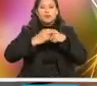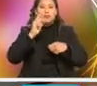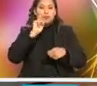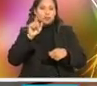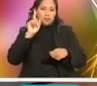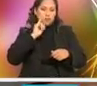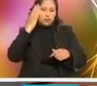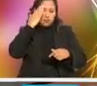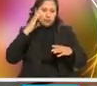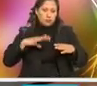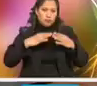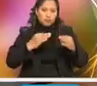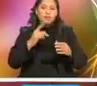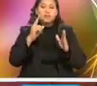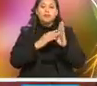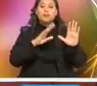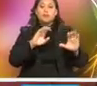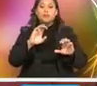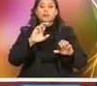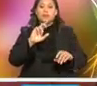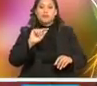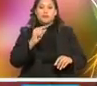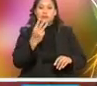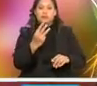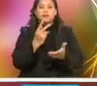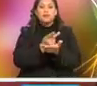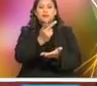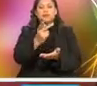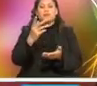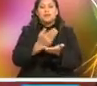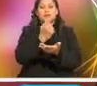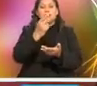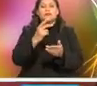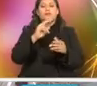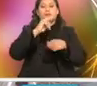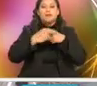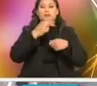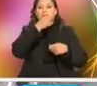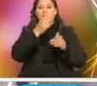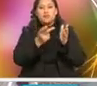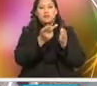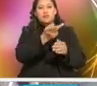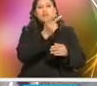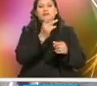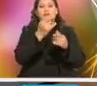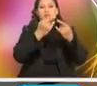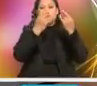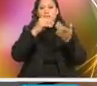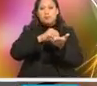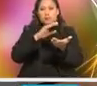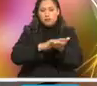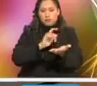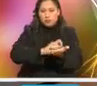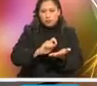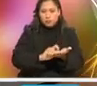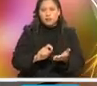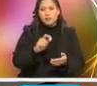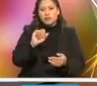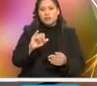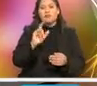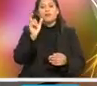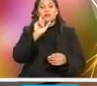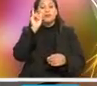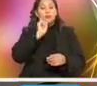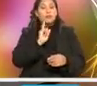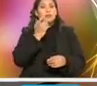sus fundadoras, y en 1973 le dan el Premio Nacional de Periodismo por un reportaje que se llama así, Cuando la